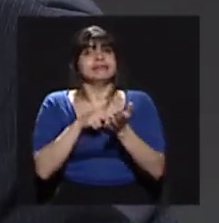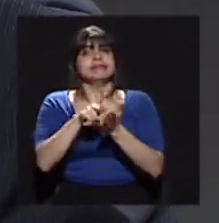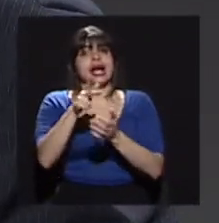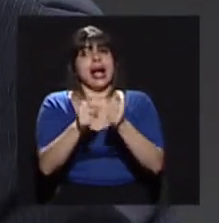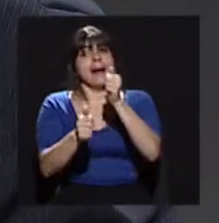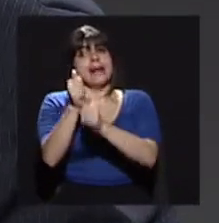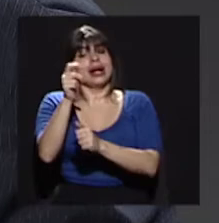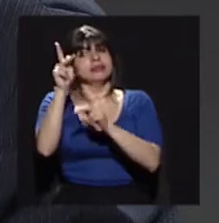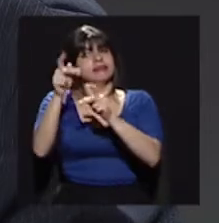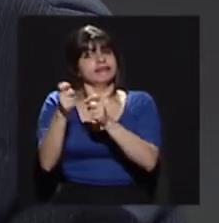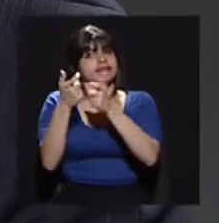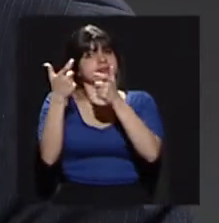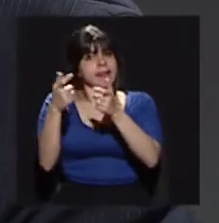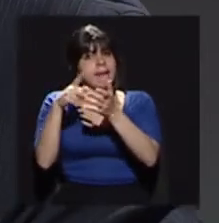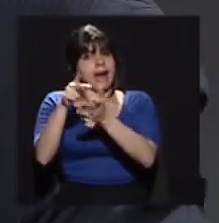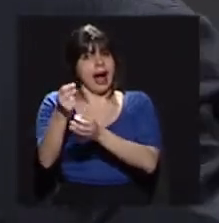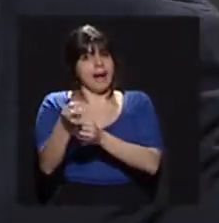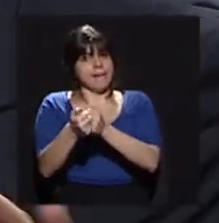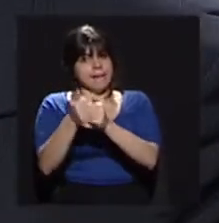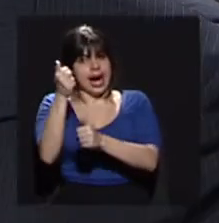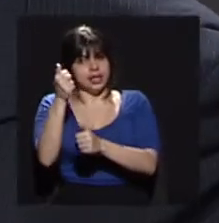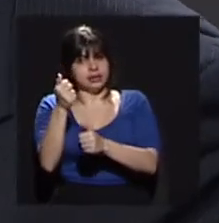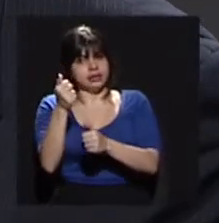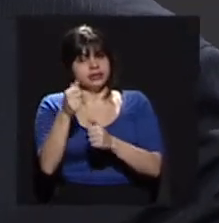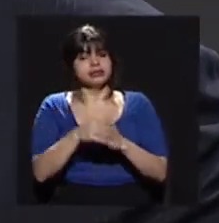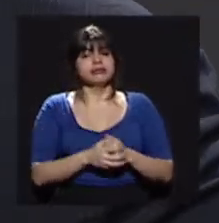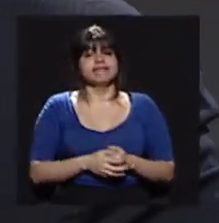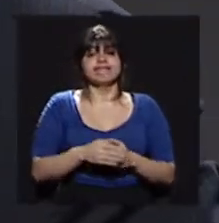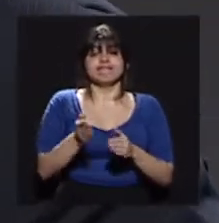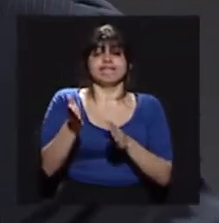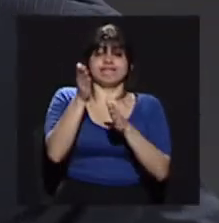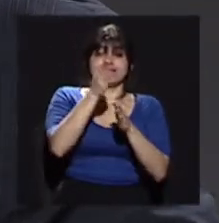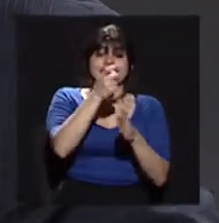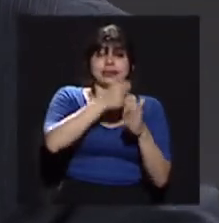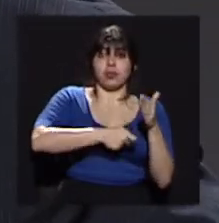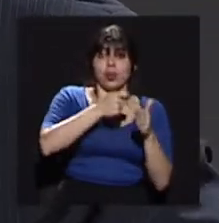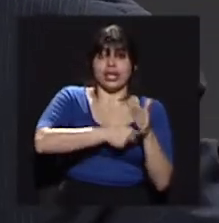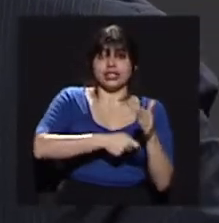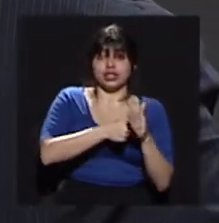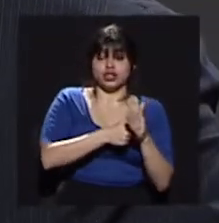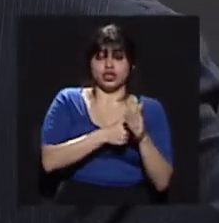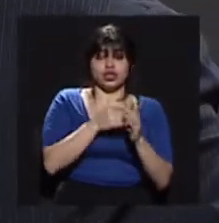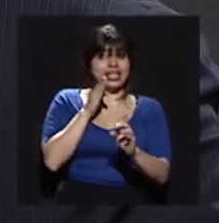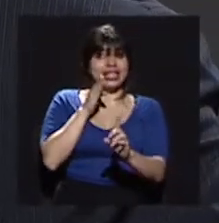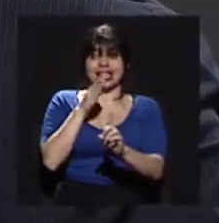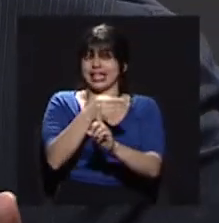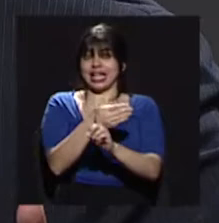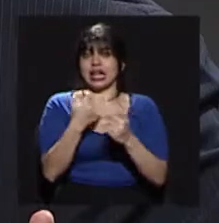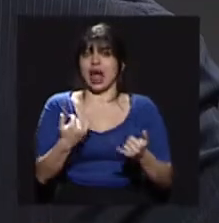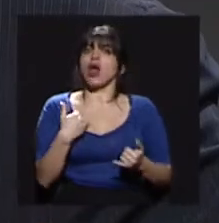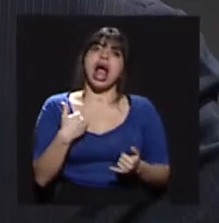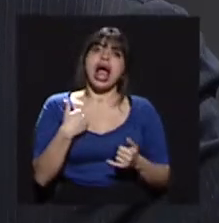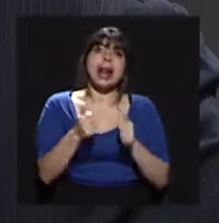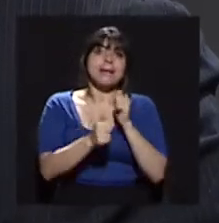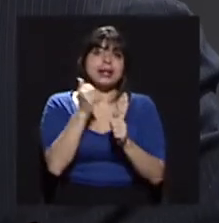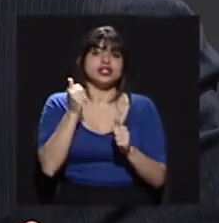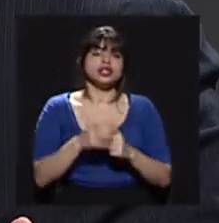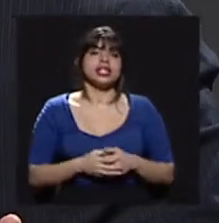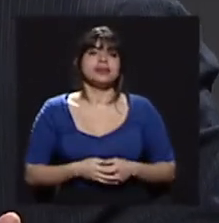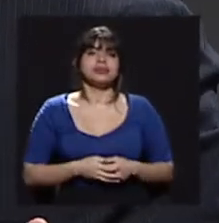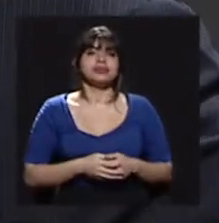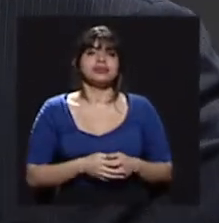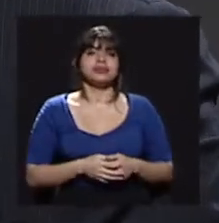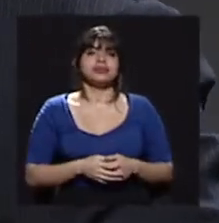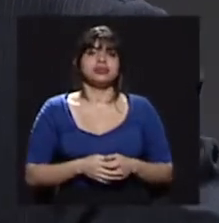el que más tiene pasando de impuestos indirectos que es lo que hoy tenemos en su mayoría